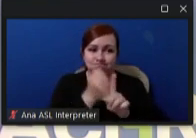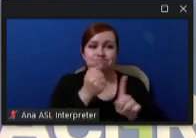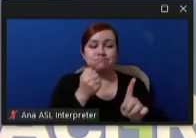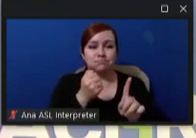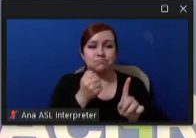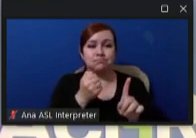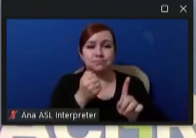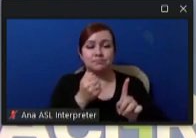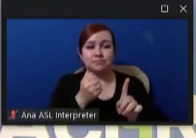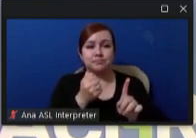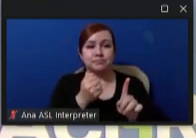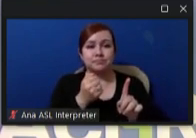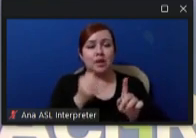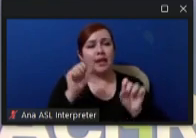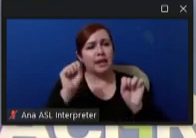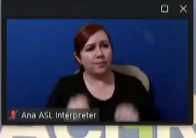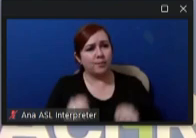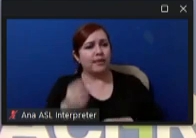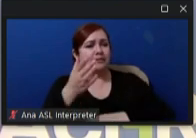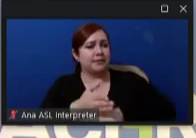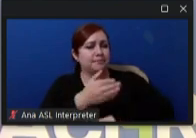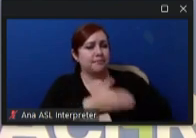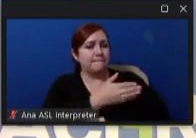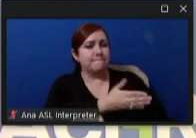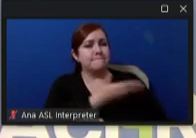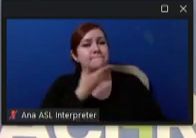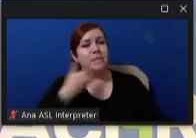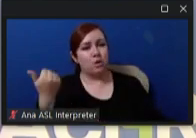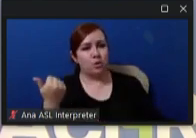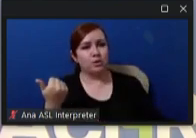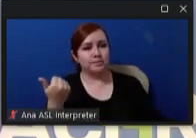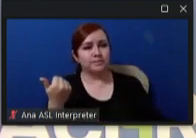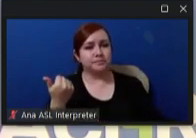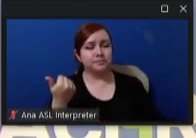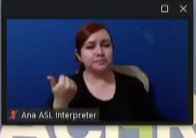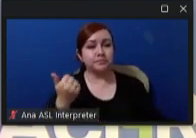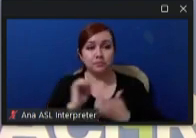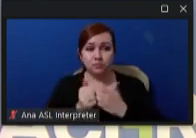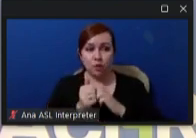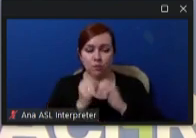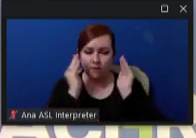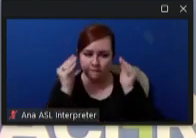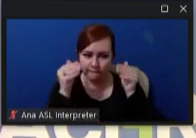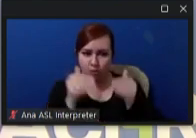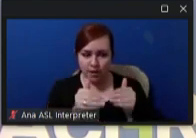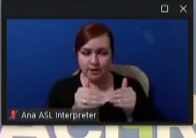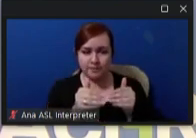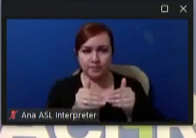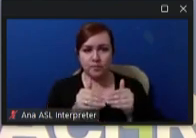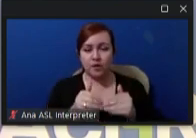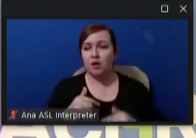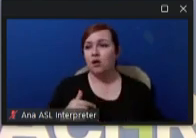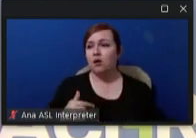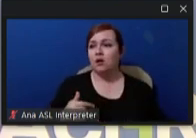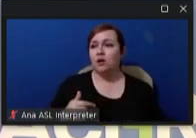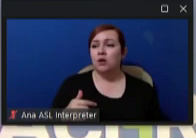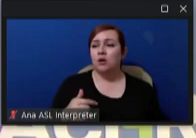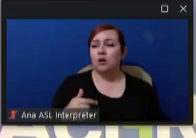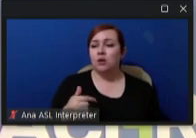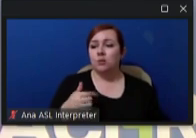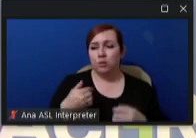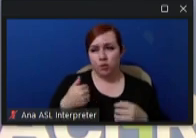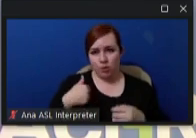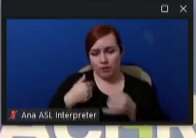efectivamente mejoradas como fórmulas de atención. Yo quisiera, voy a hacer uso de la palabra al final,